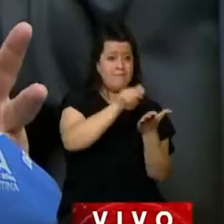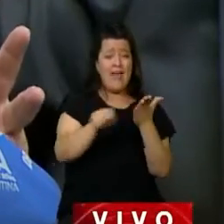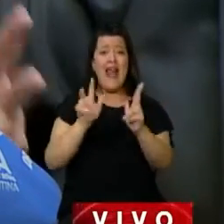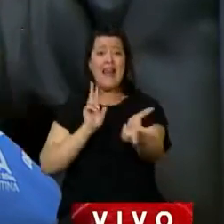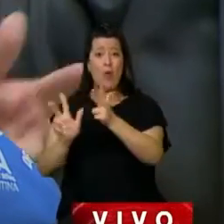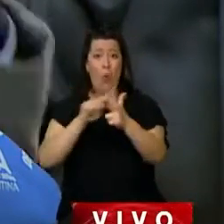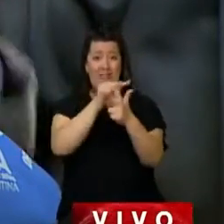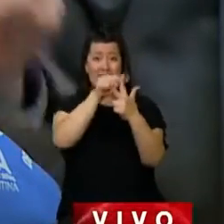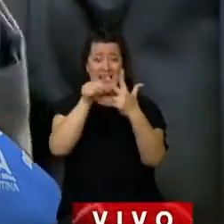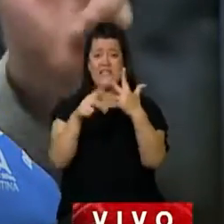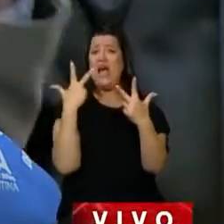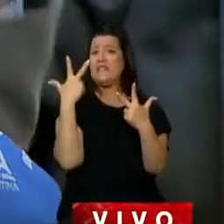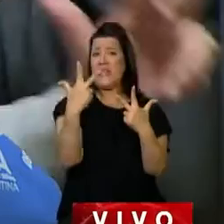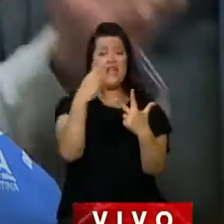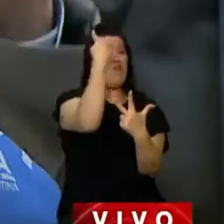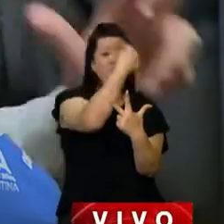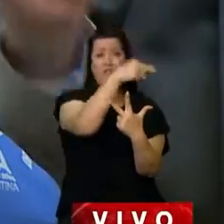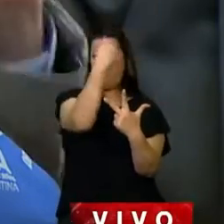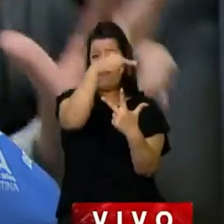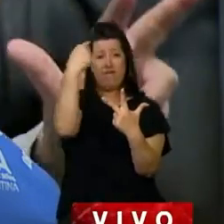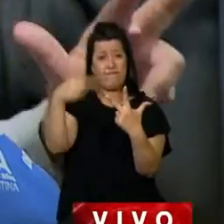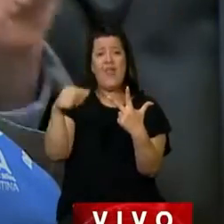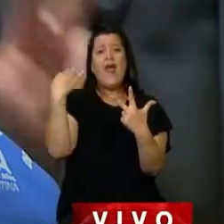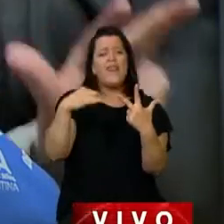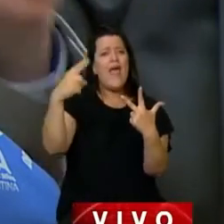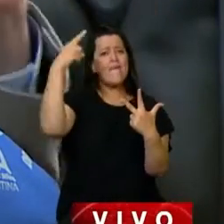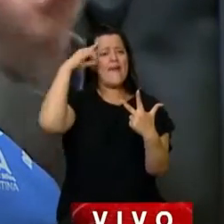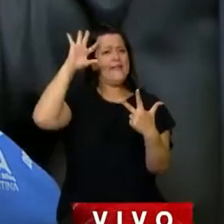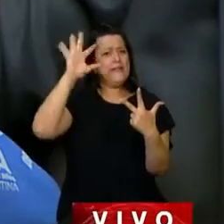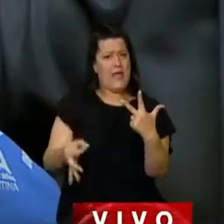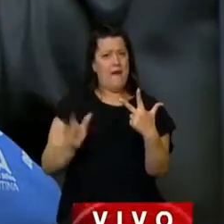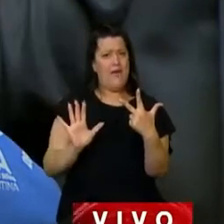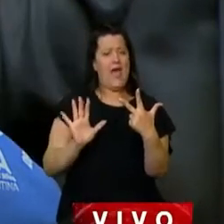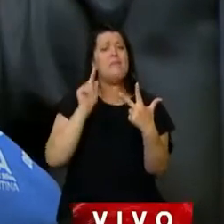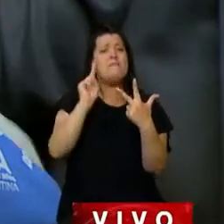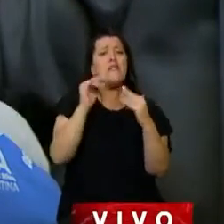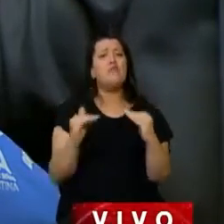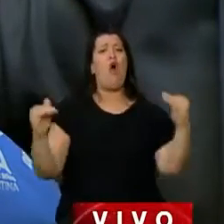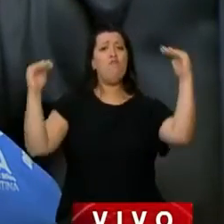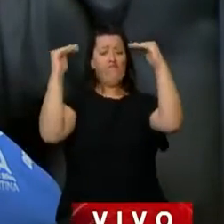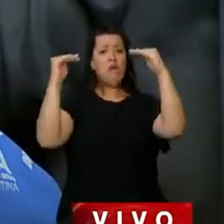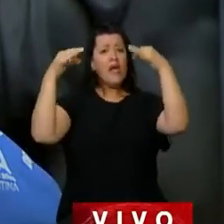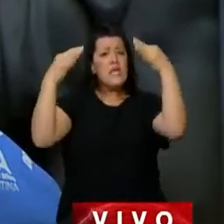lengua de señas remiten a tres canales diferentes que hay que tenerlos en cuenta con la misma jerarquía.